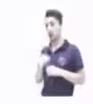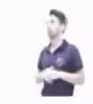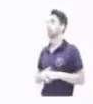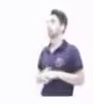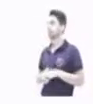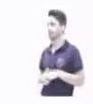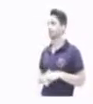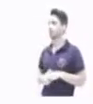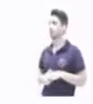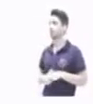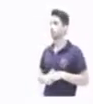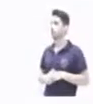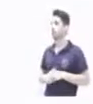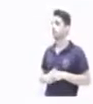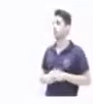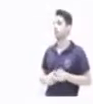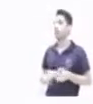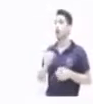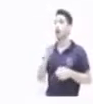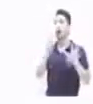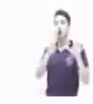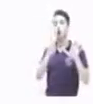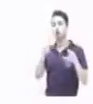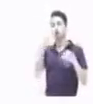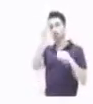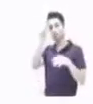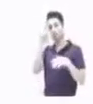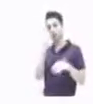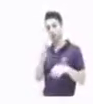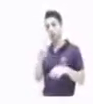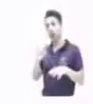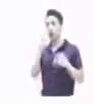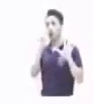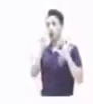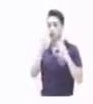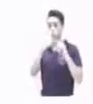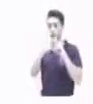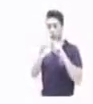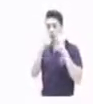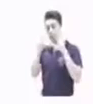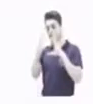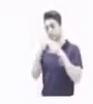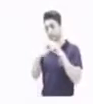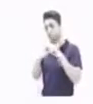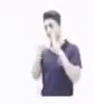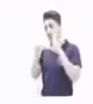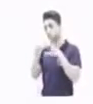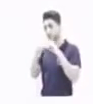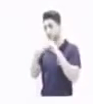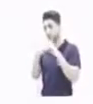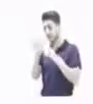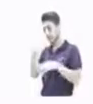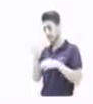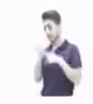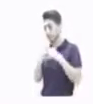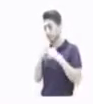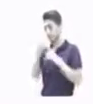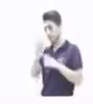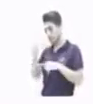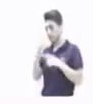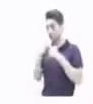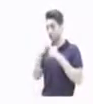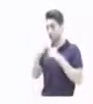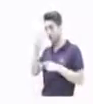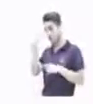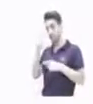factorial. Entonces, 8 factorial es 8 por 7 por 6 por 5